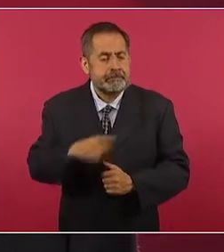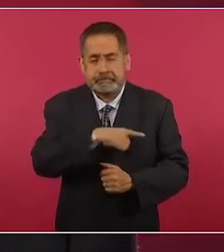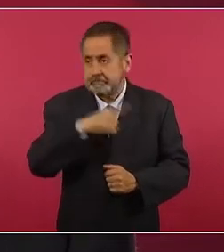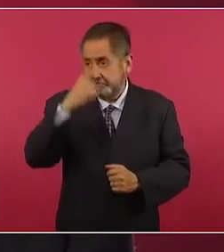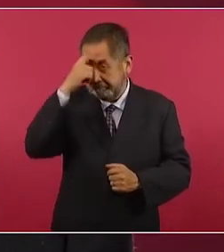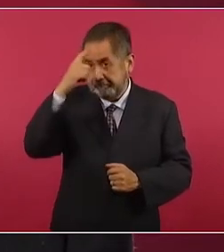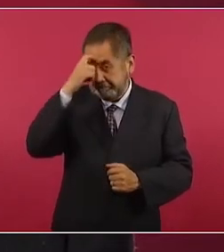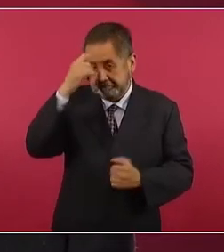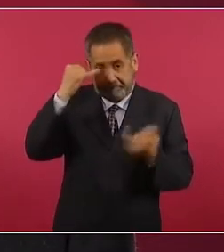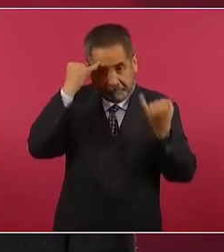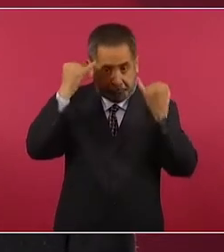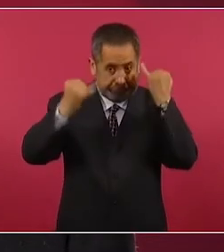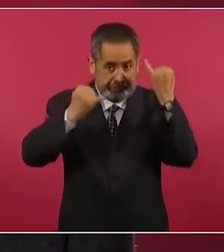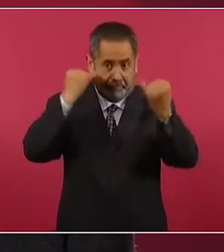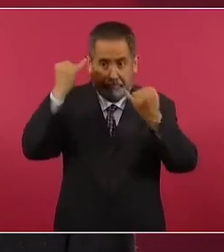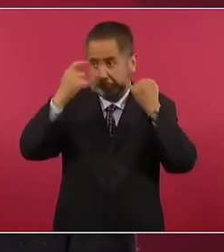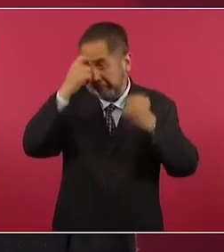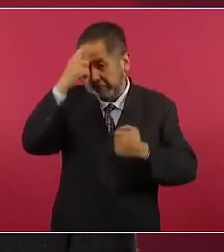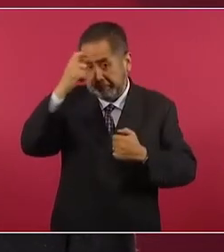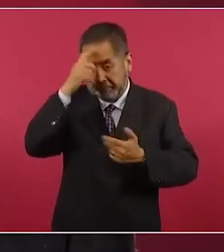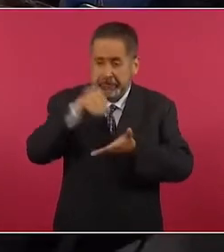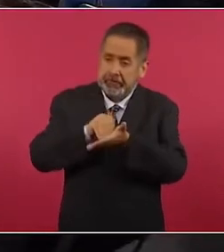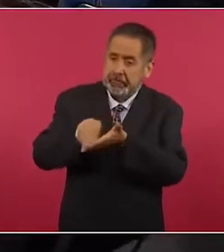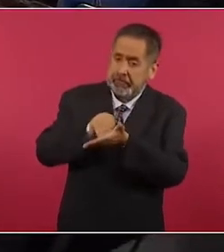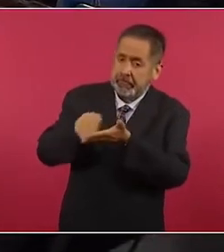inventan y calumnian.